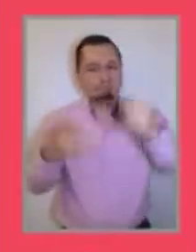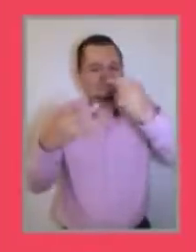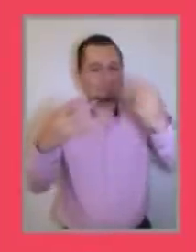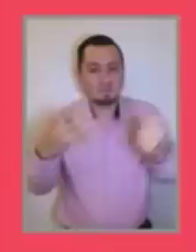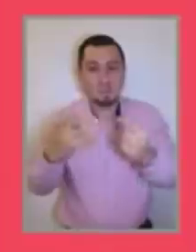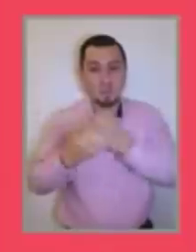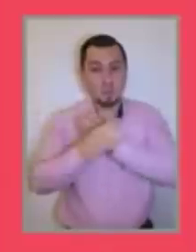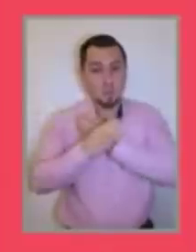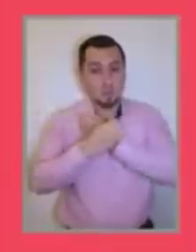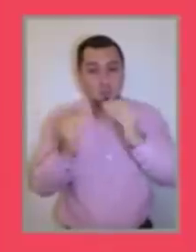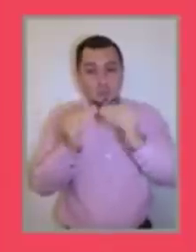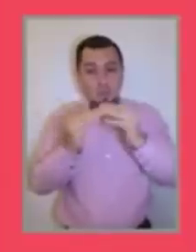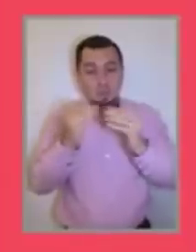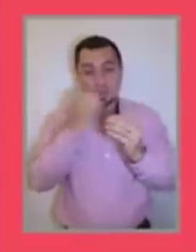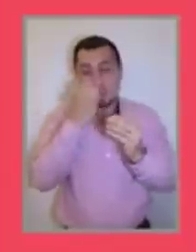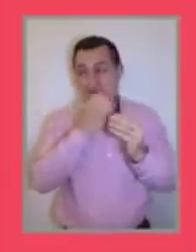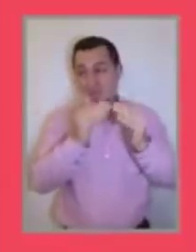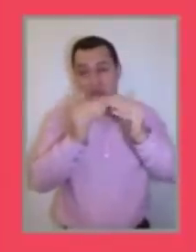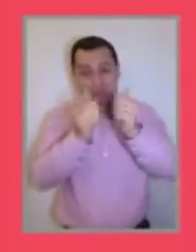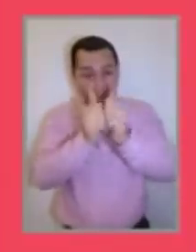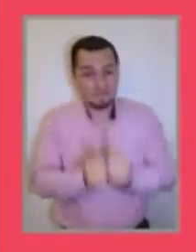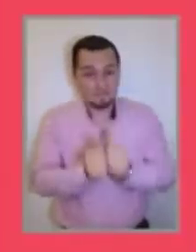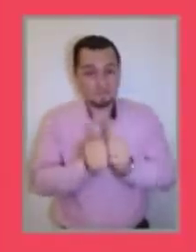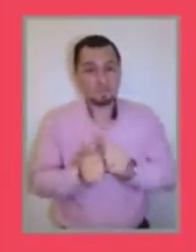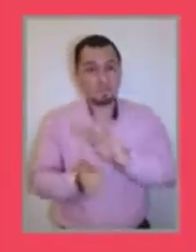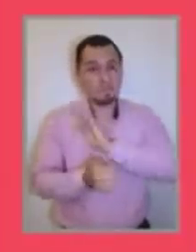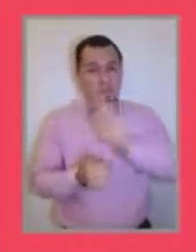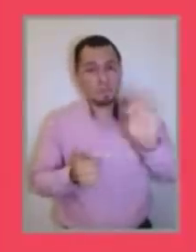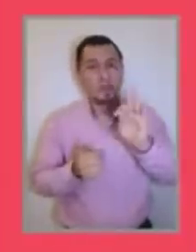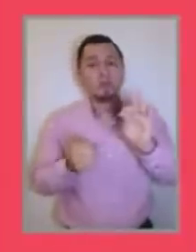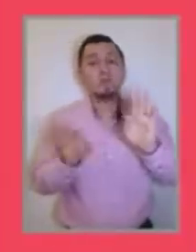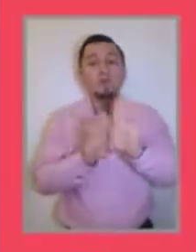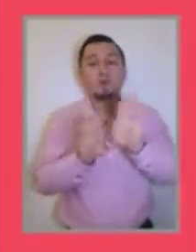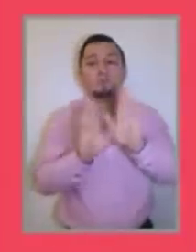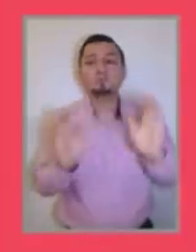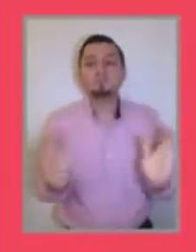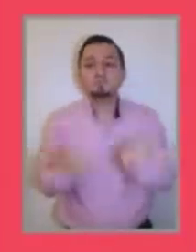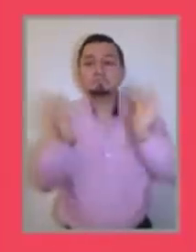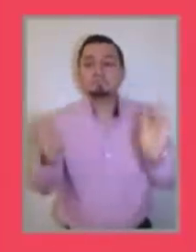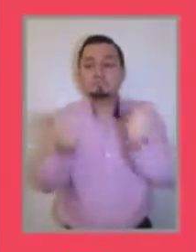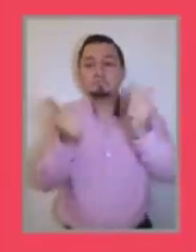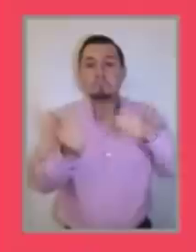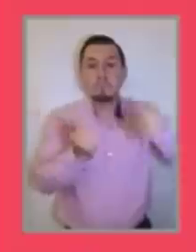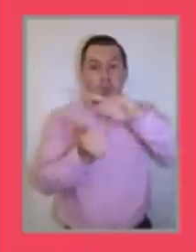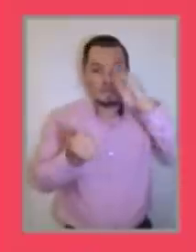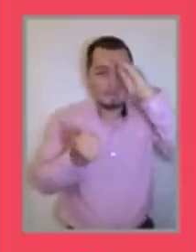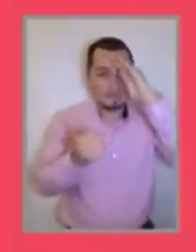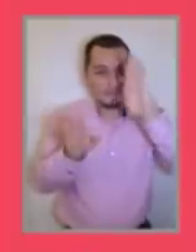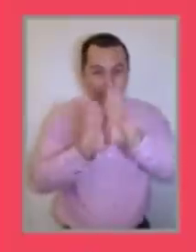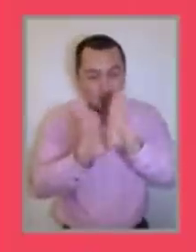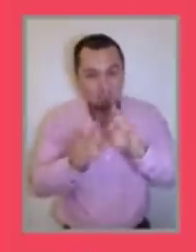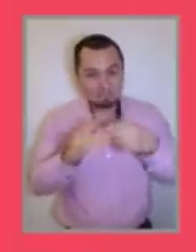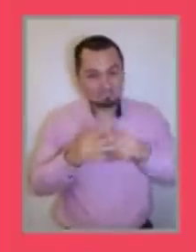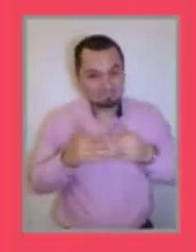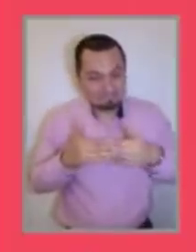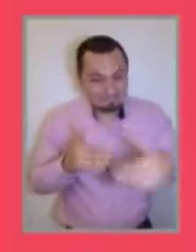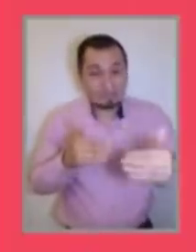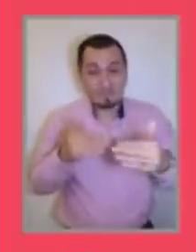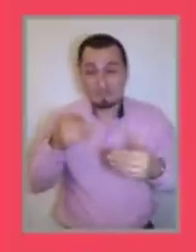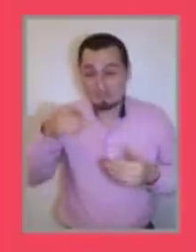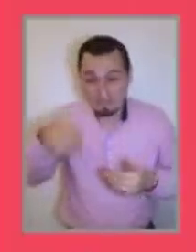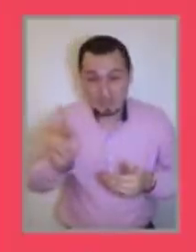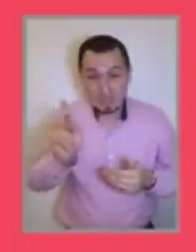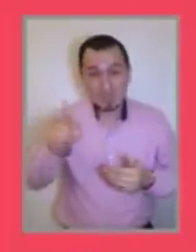educación a distancia nos ha permitido salvar el pasado ciclo escolar y arrancar pero